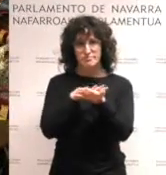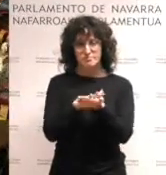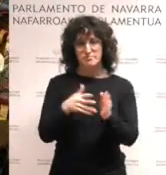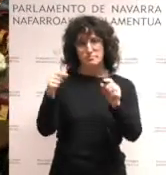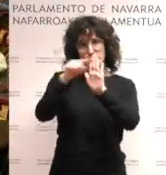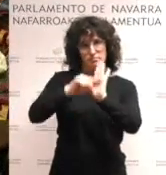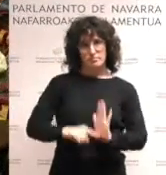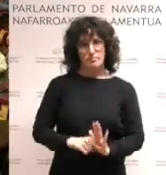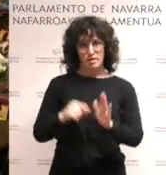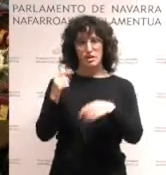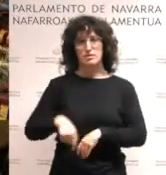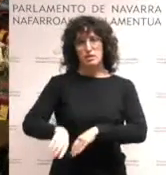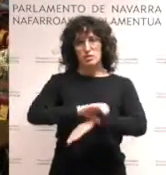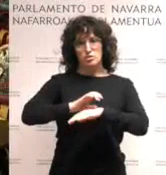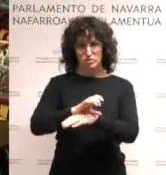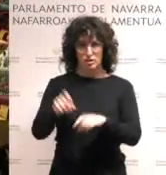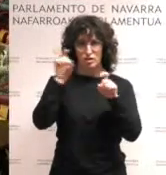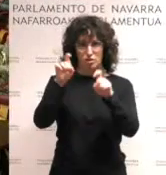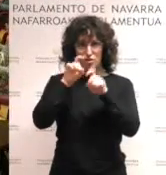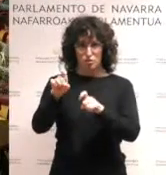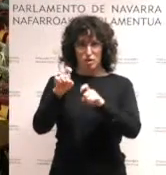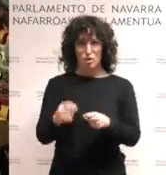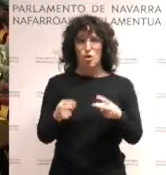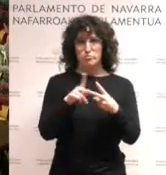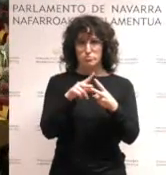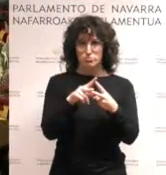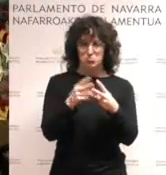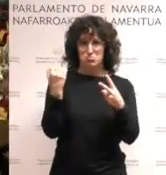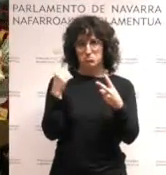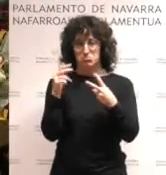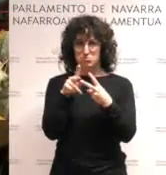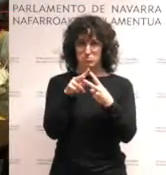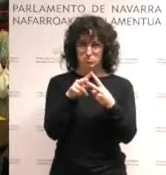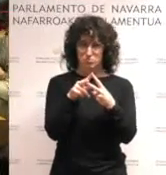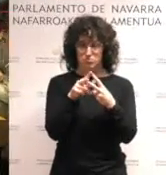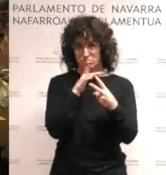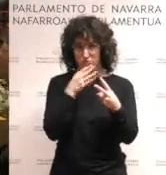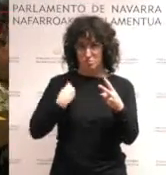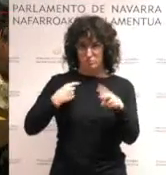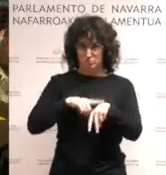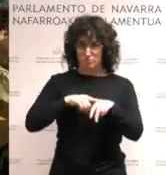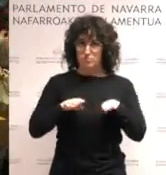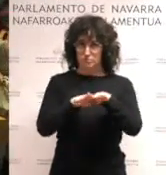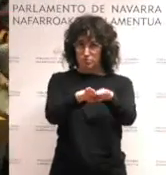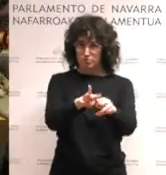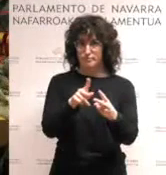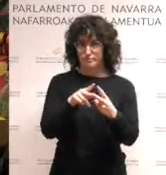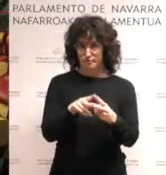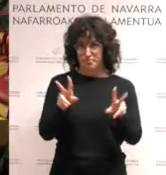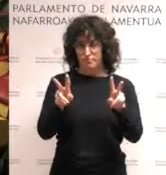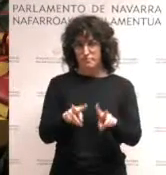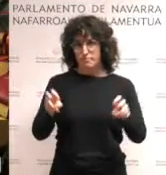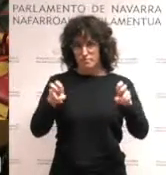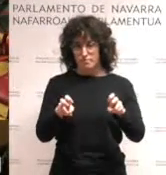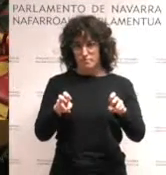consejero de Educación puso sobre la mesa las dos posturas que coexisten hoy en este Gobierno de aluvión y conveniencia